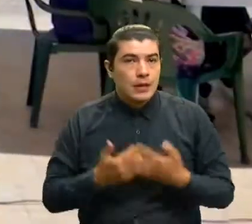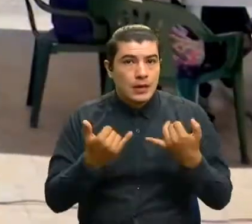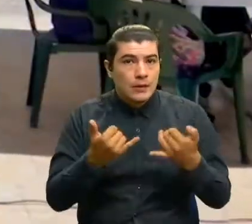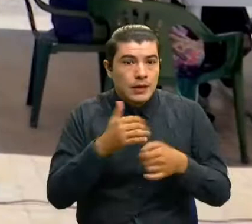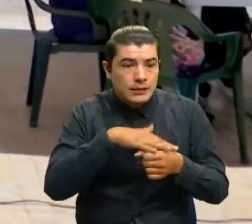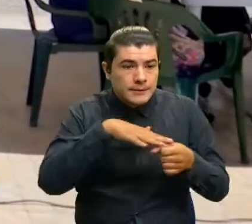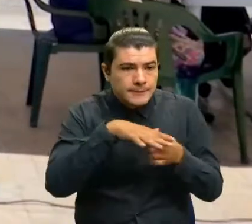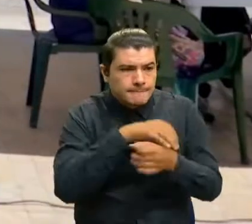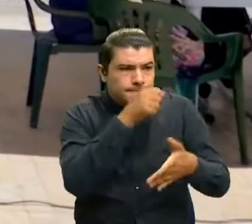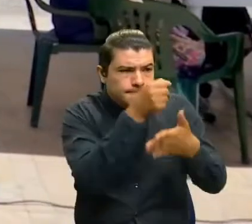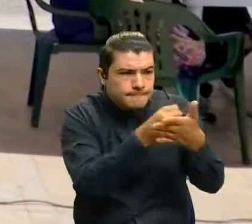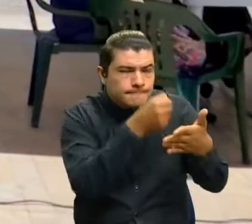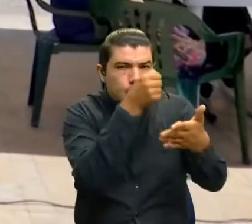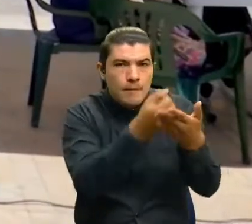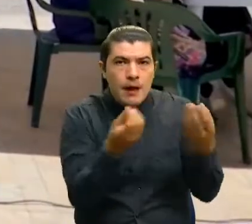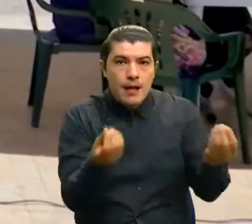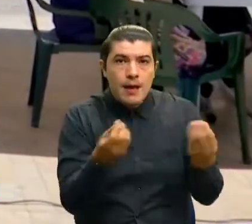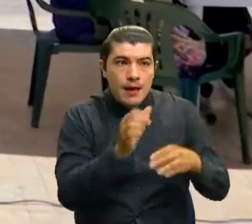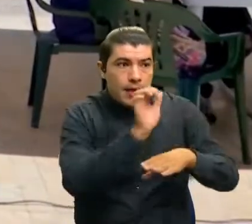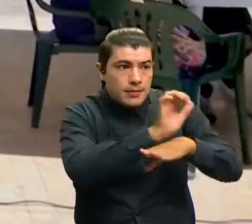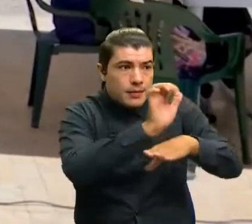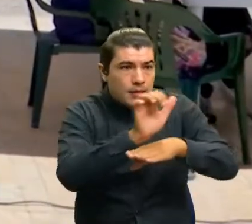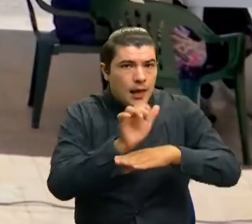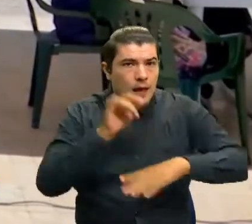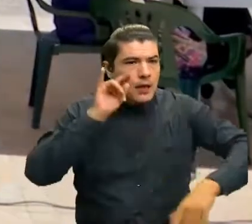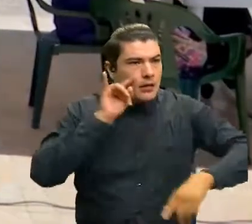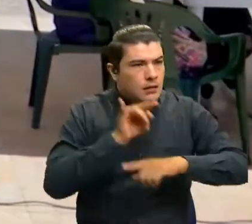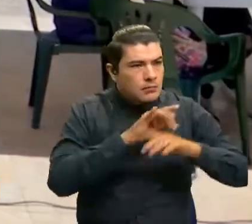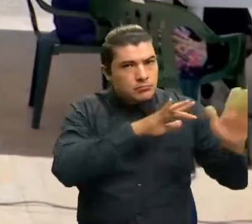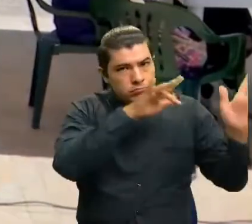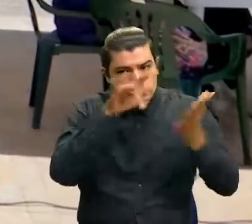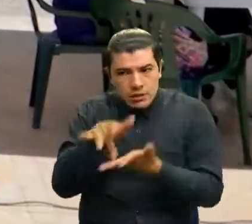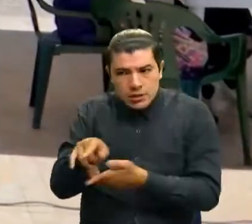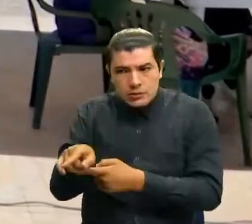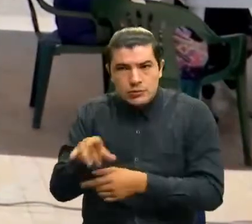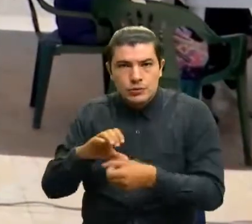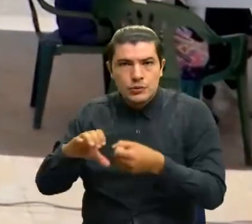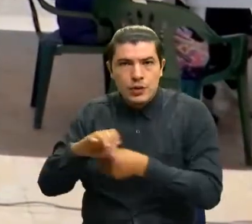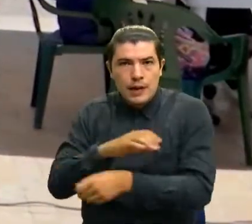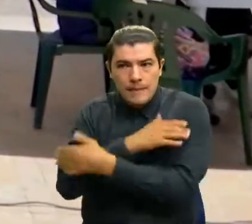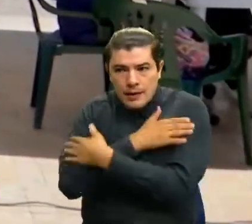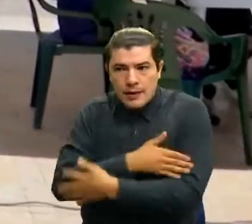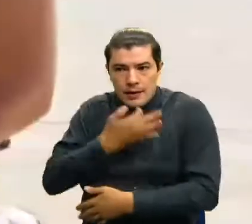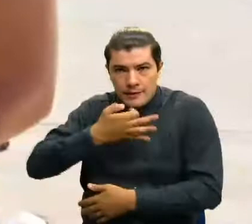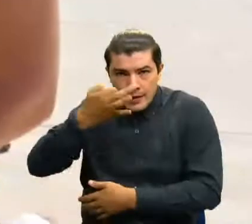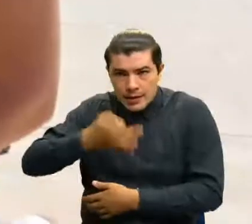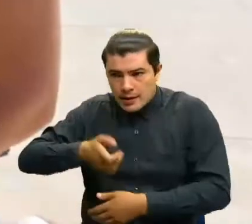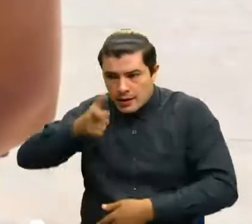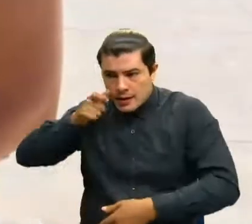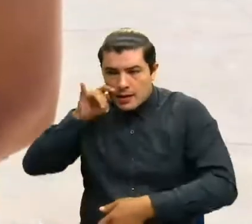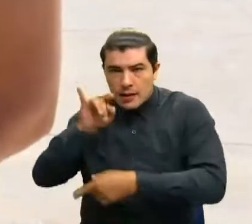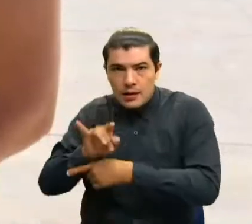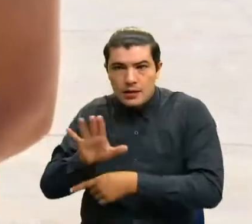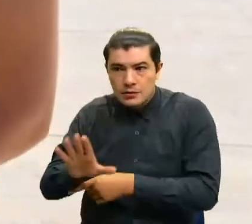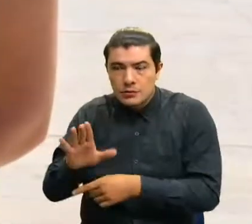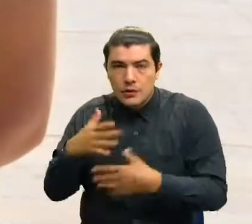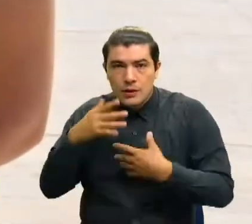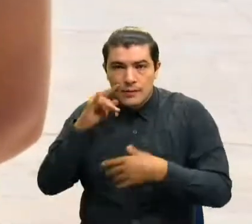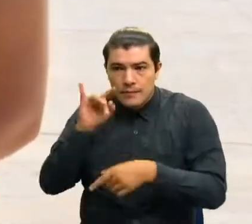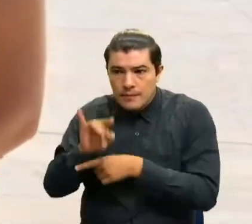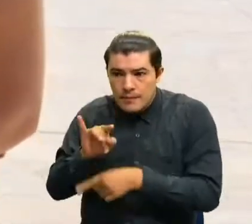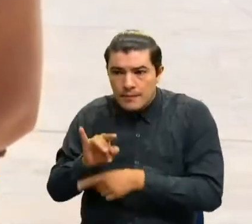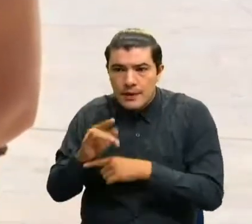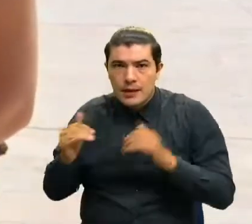qué? Para que los entes de control vengan y pongan los ojos en el municipio de Pamplona, porque realmente necesitamos que estos, lo que es Procuraduría, lo